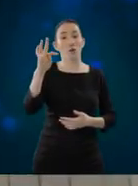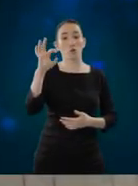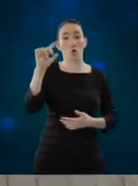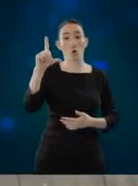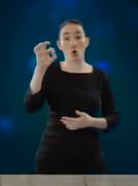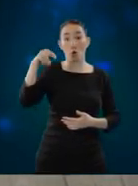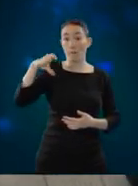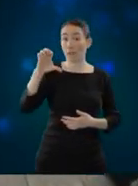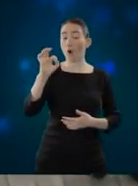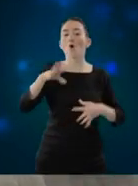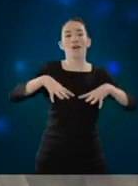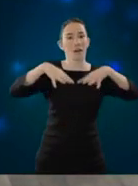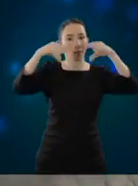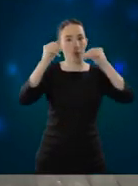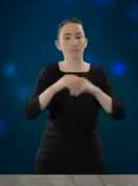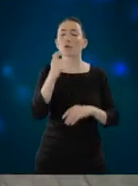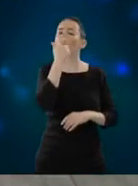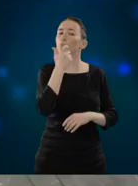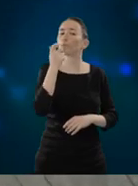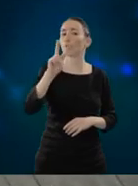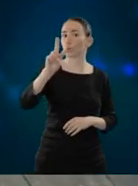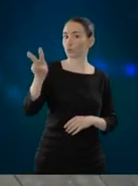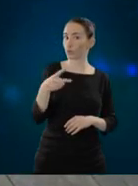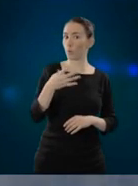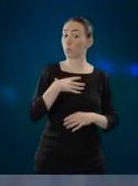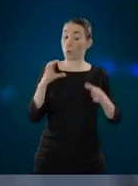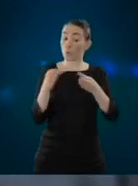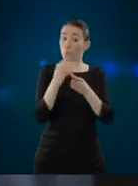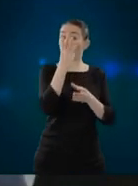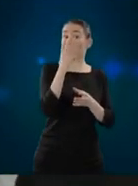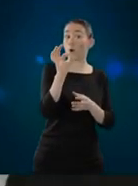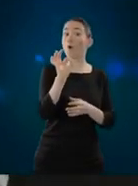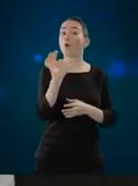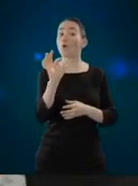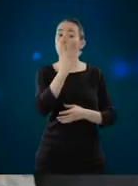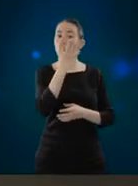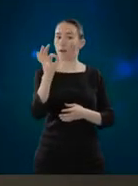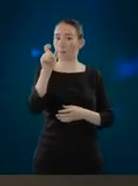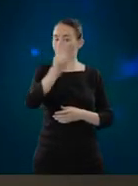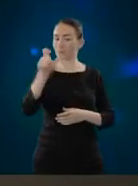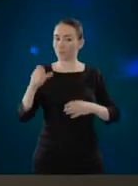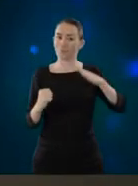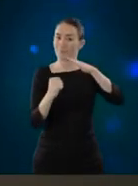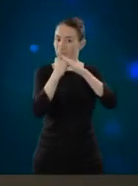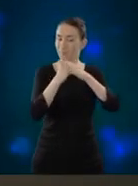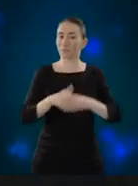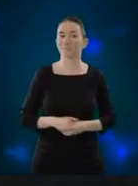Redonda. Duran unas 2 horas y pueden ir en grupos de hasta 30 o 40